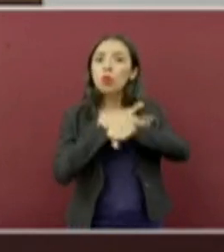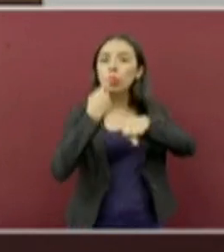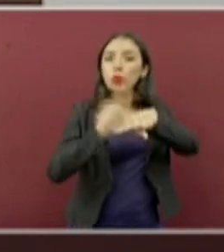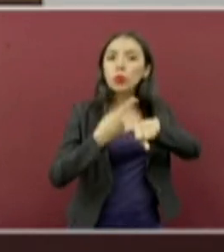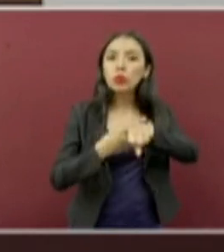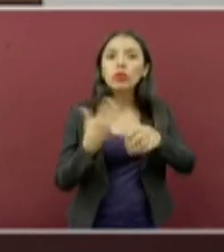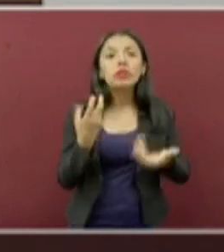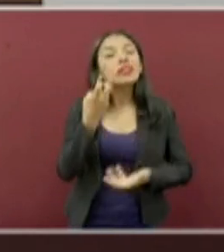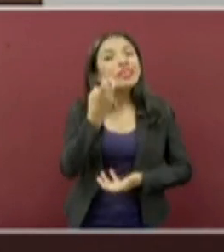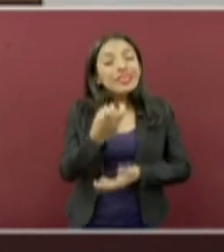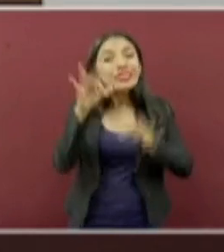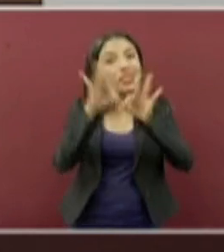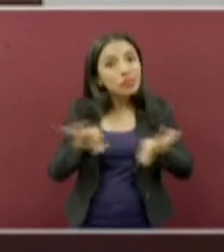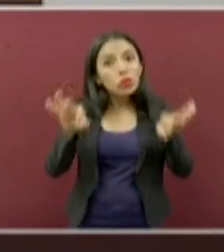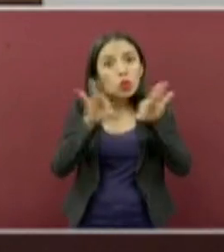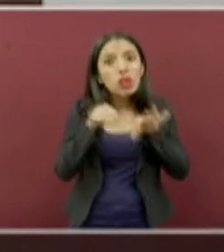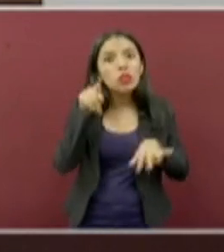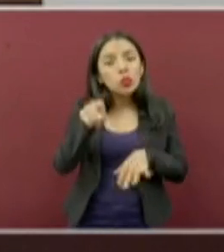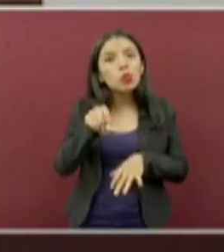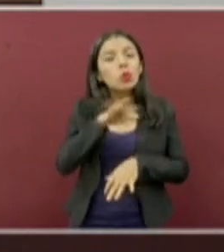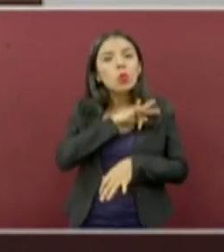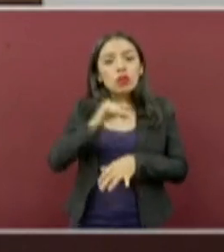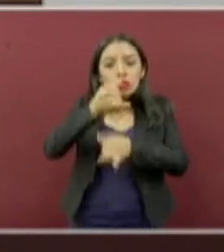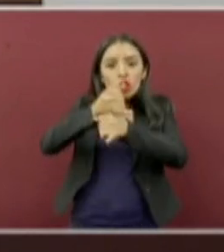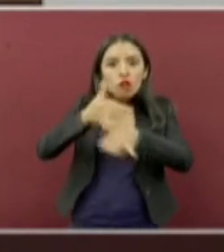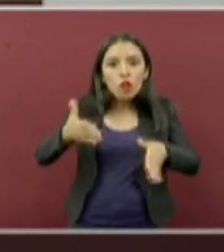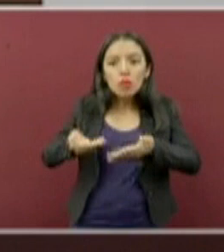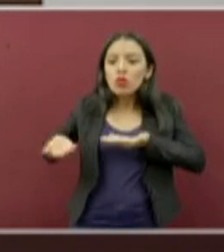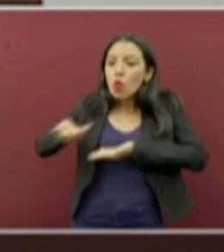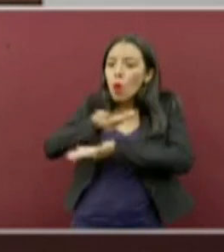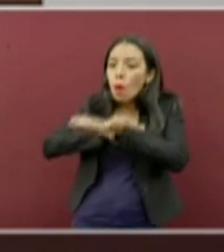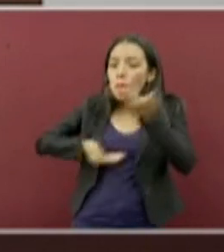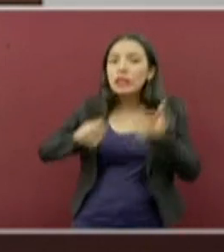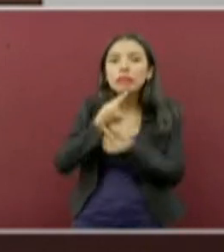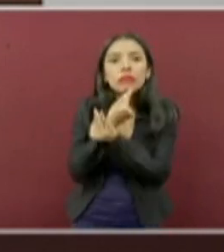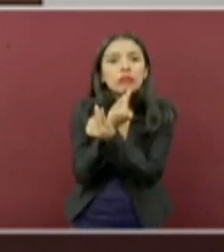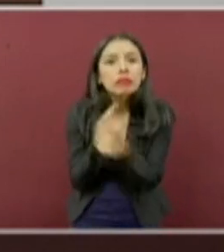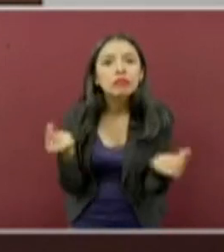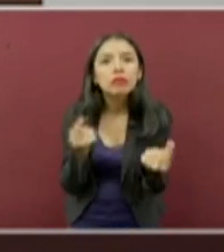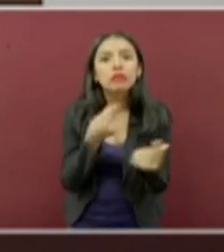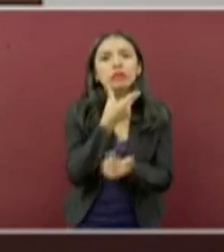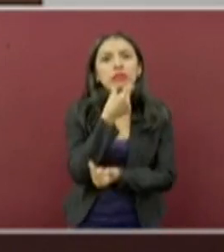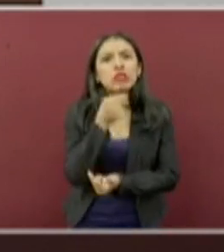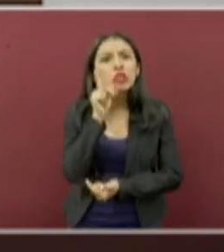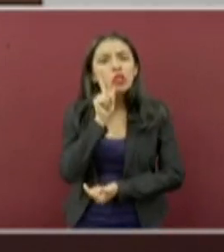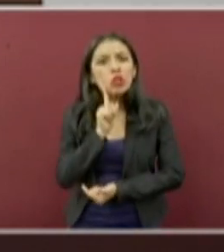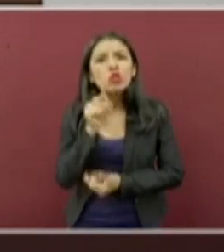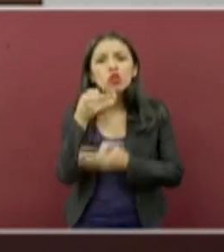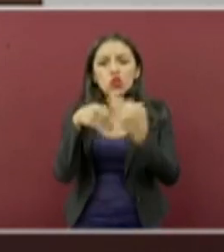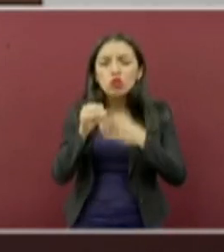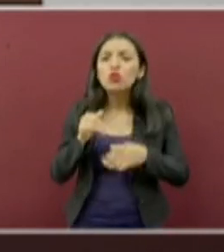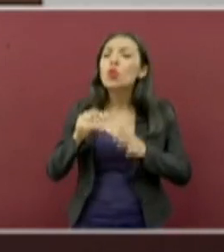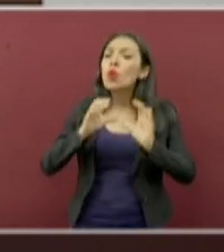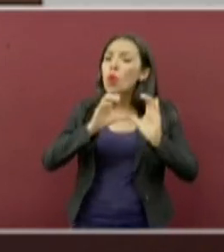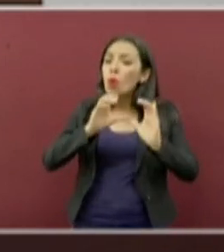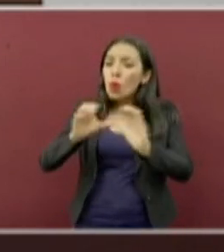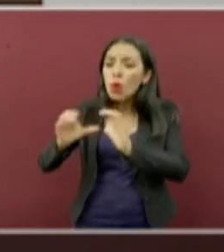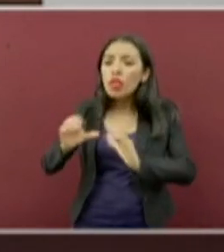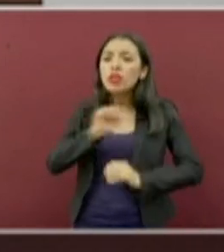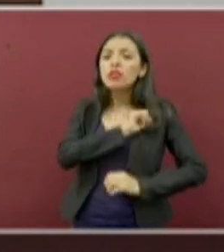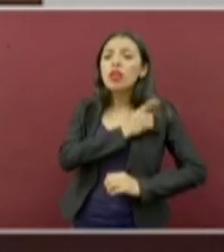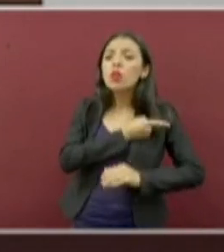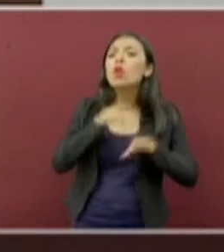Compartamos a nuestros niños y niñas la información sobre cómo cuidarse.